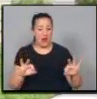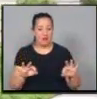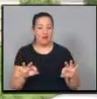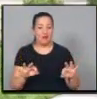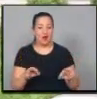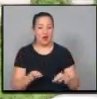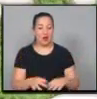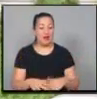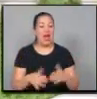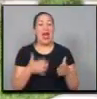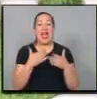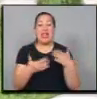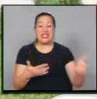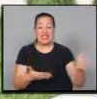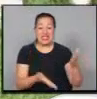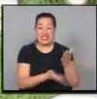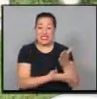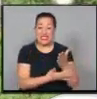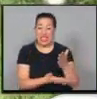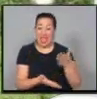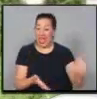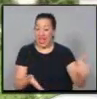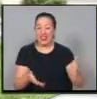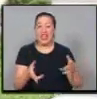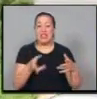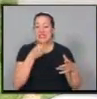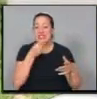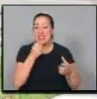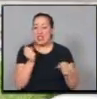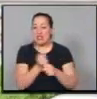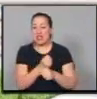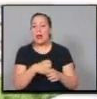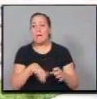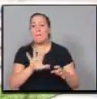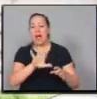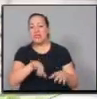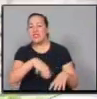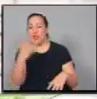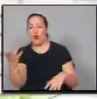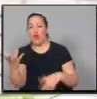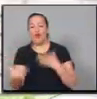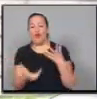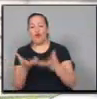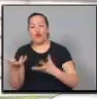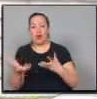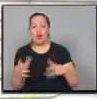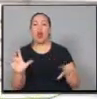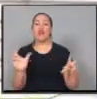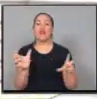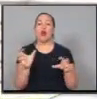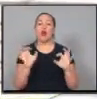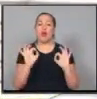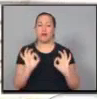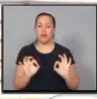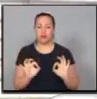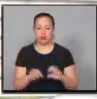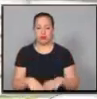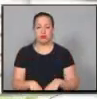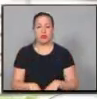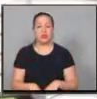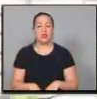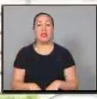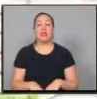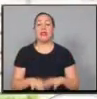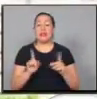lado izquierdo las cubiertas están intactas. Sí, exactamente, más dañado del otro, destruido del otro lado y bastante dañado del lado izquierdo. También